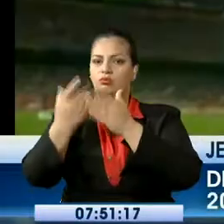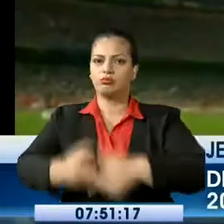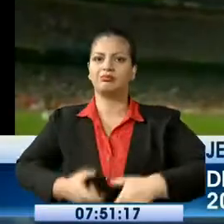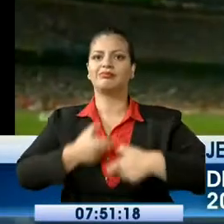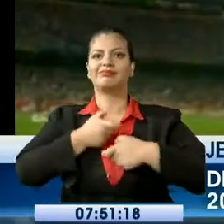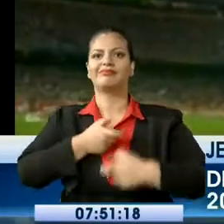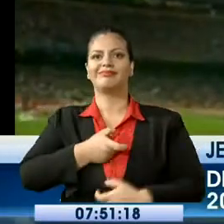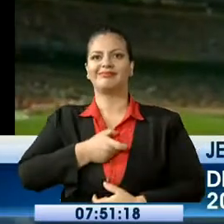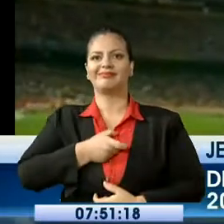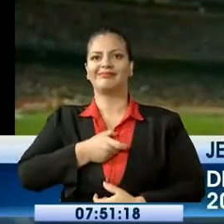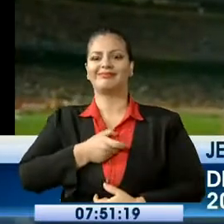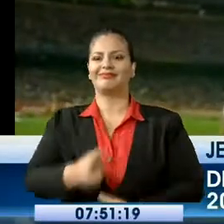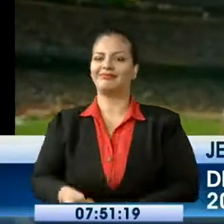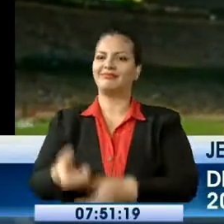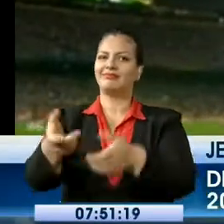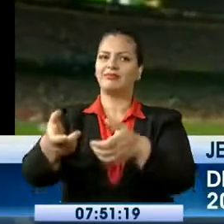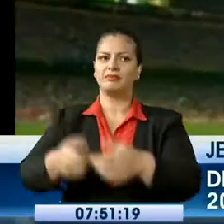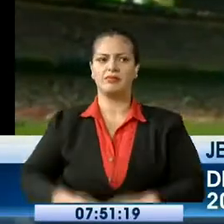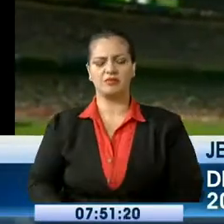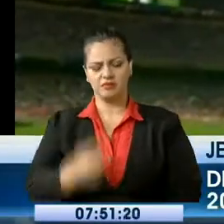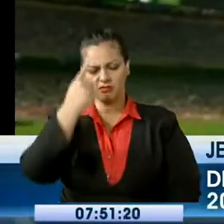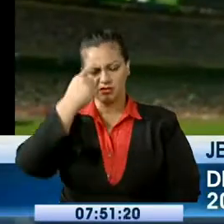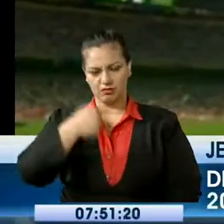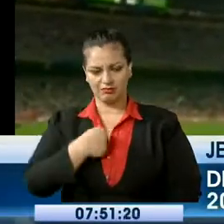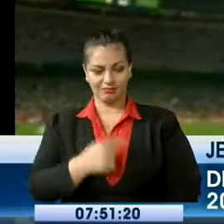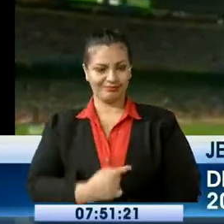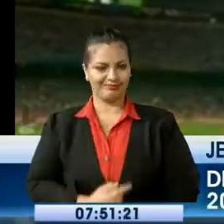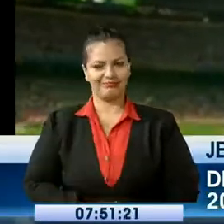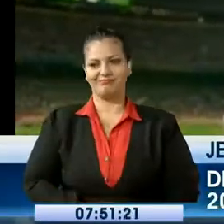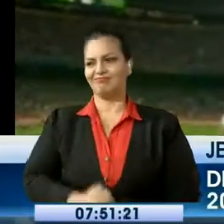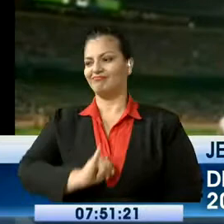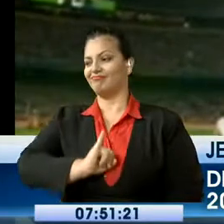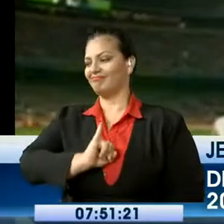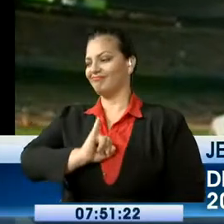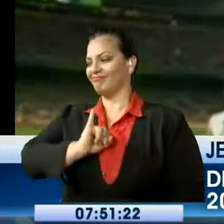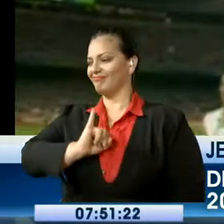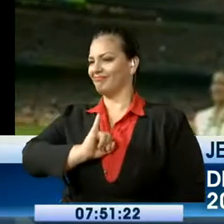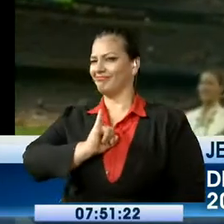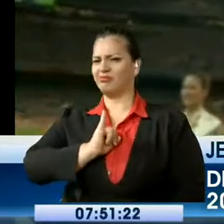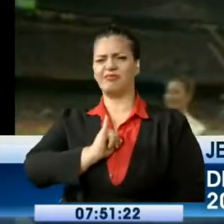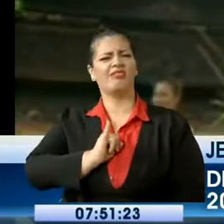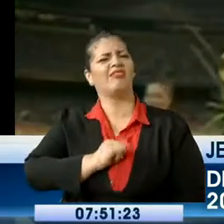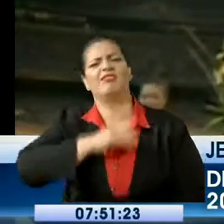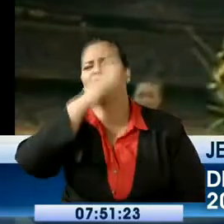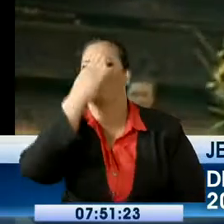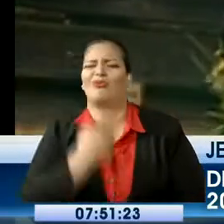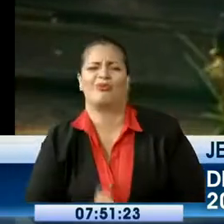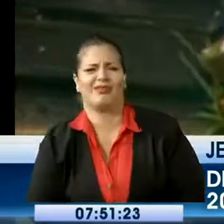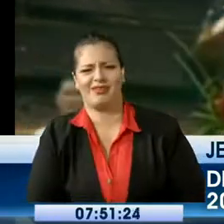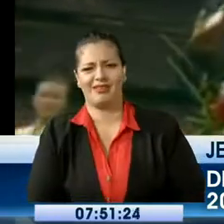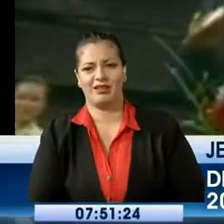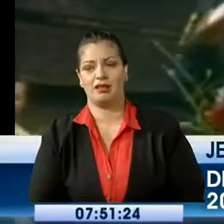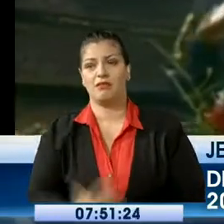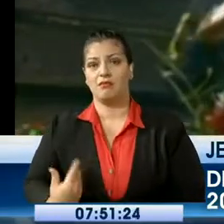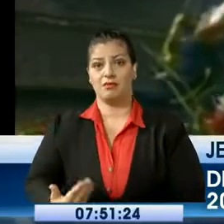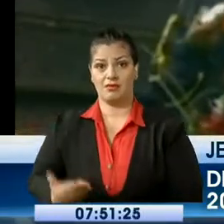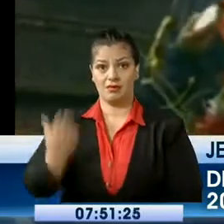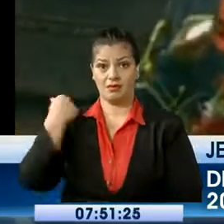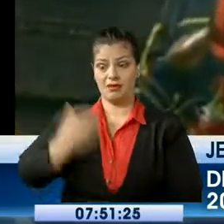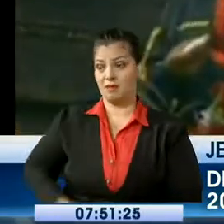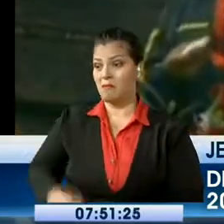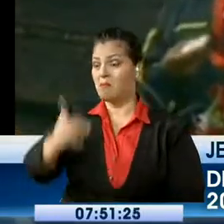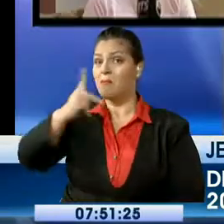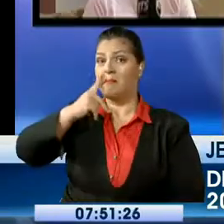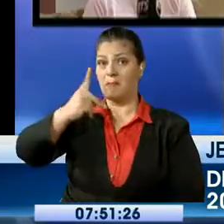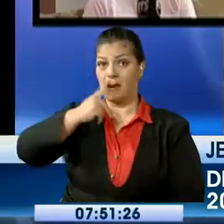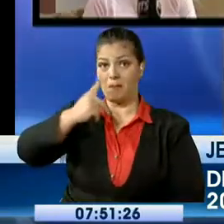él sostiene que nunca hipotecó su humildad por el oro o la plata. Tumba de mi padre para despedirme de mi padre,